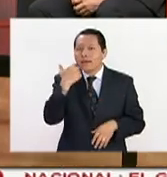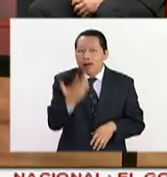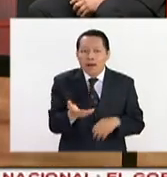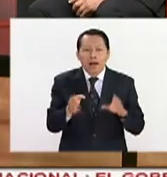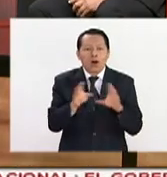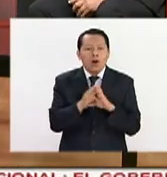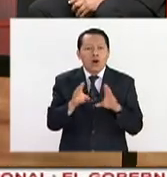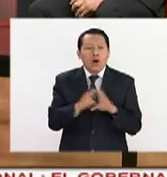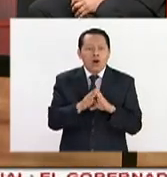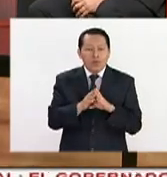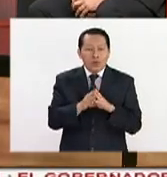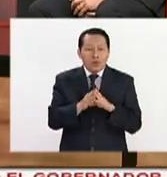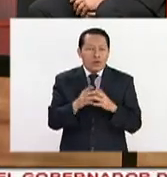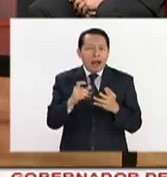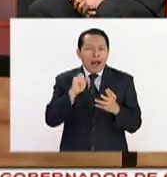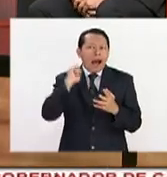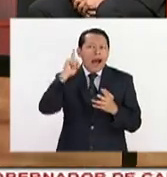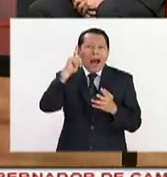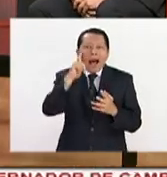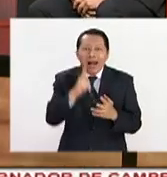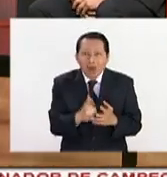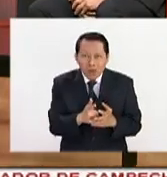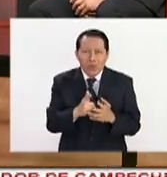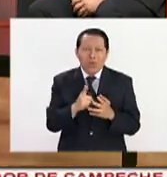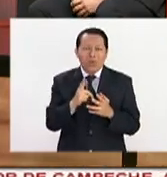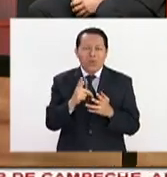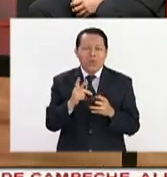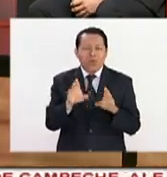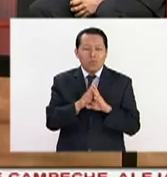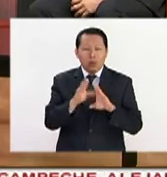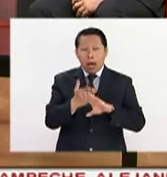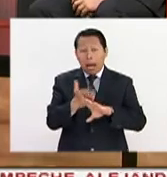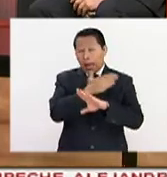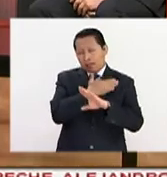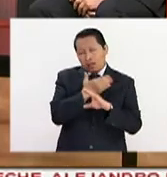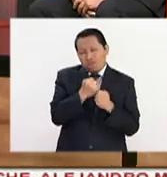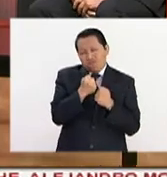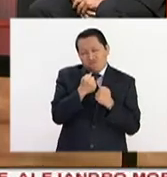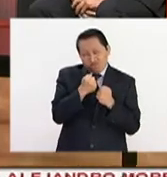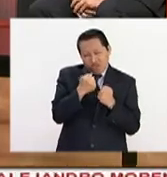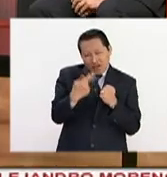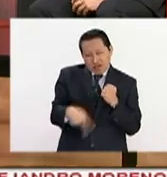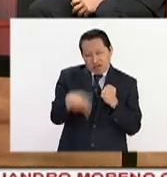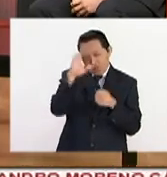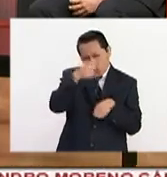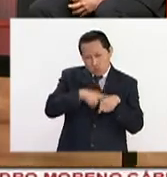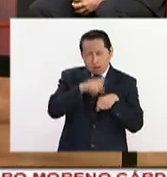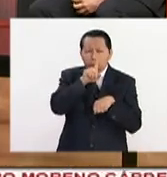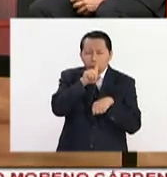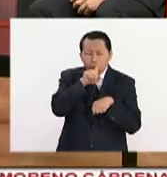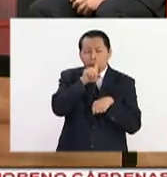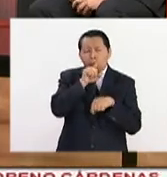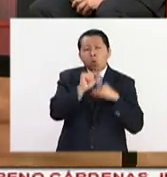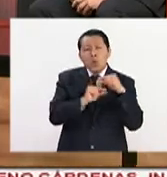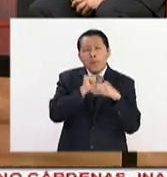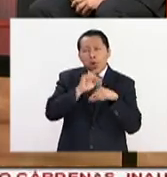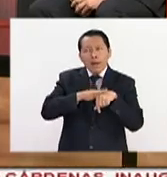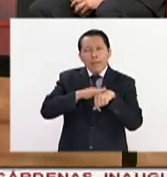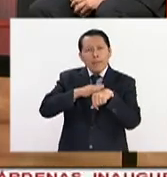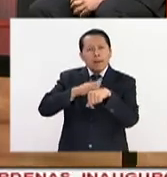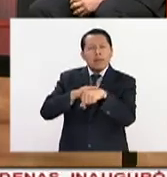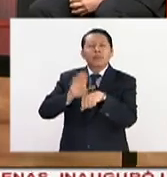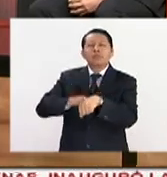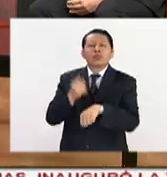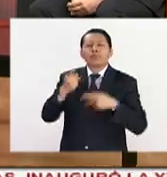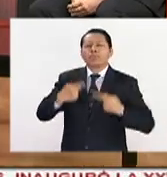una disciplina que en principio no estaba tan arraigada en nuestra cultura, ¿no? ¿Por qué la